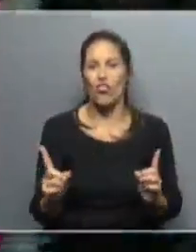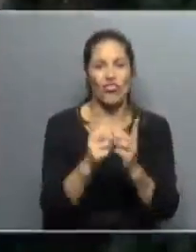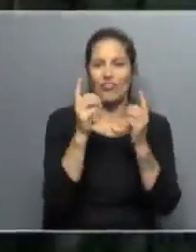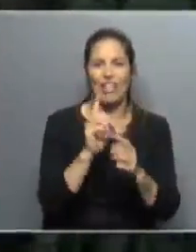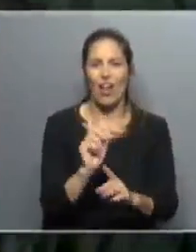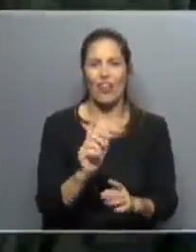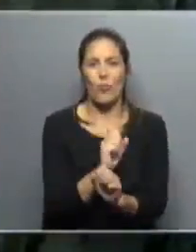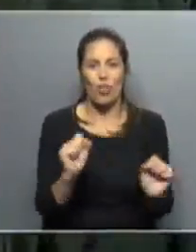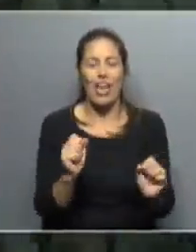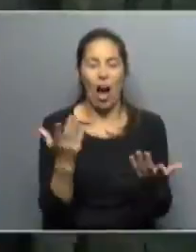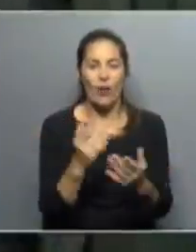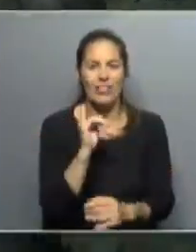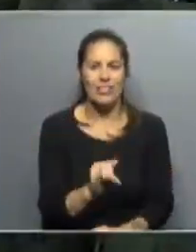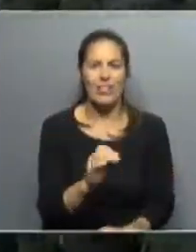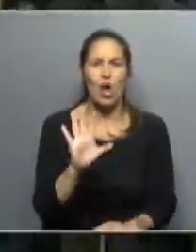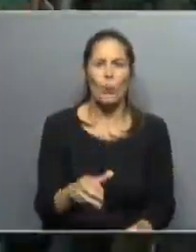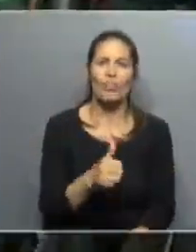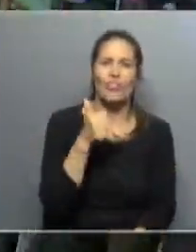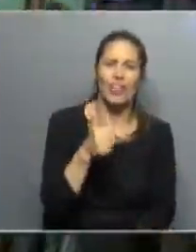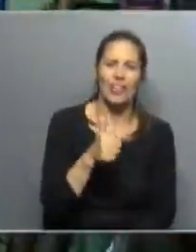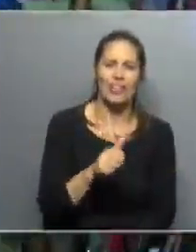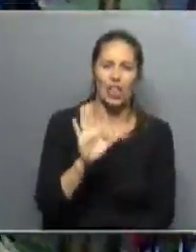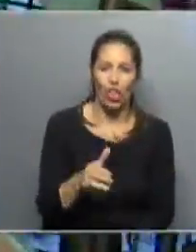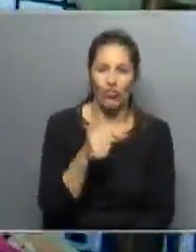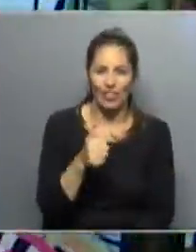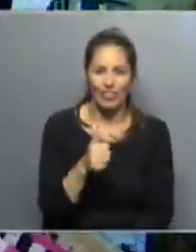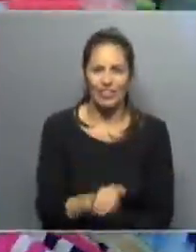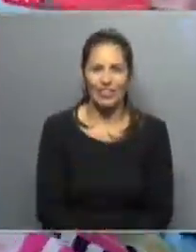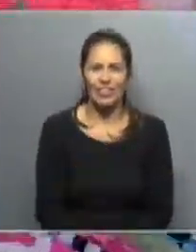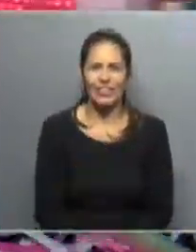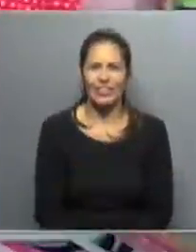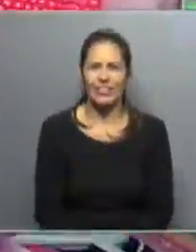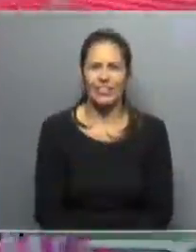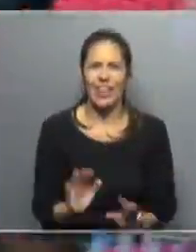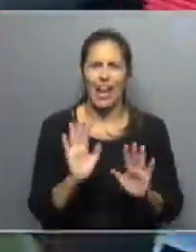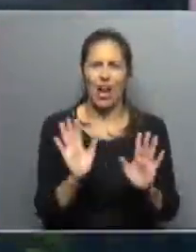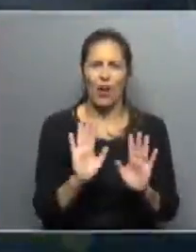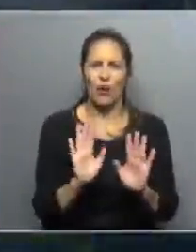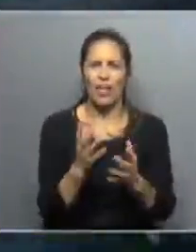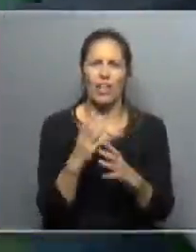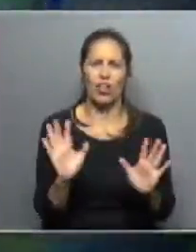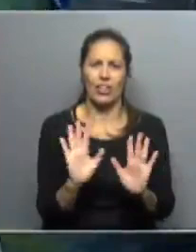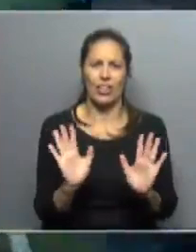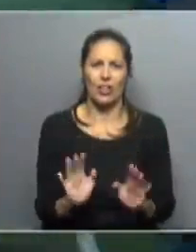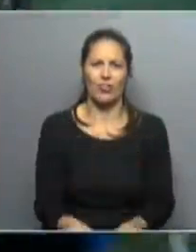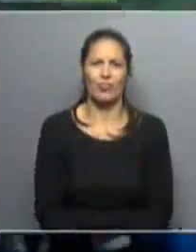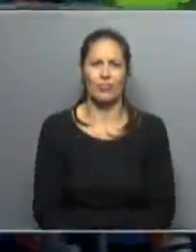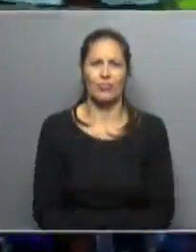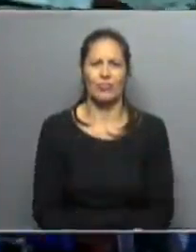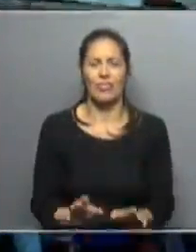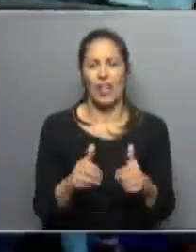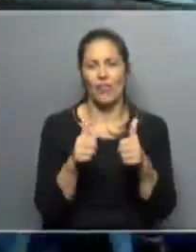encontraba. ¿Cómo te va? ¿Todo bien? Ah, bueno, ahora no. Bueno, está